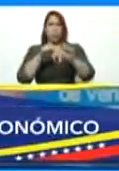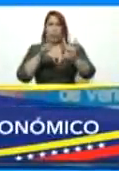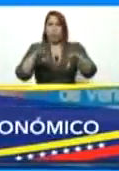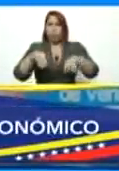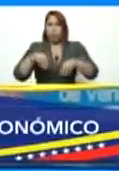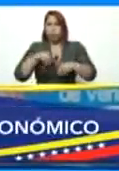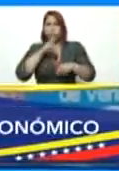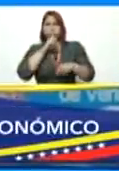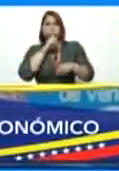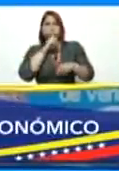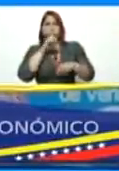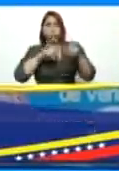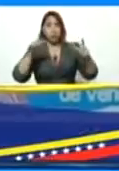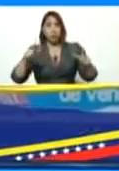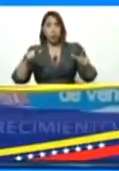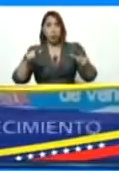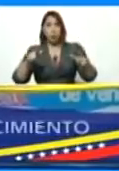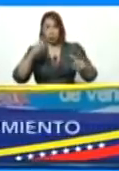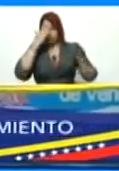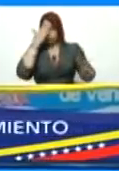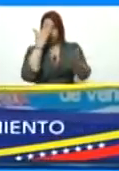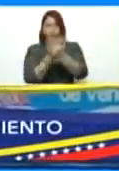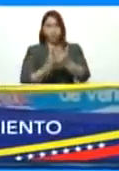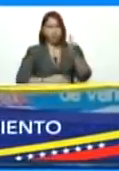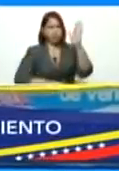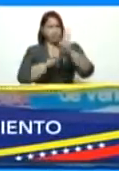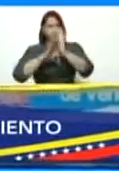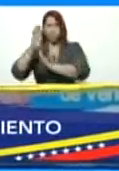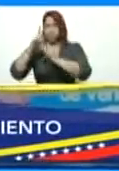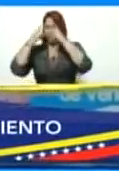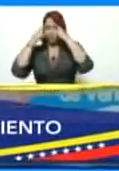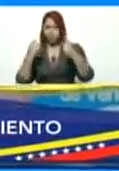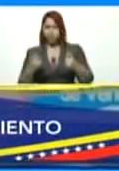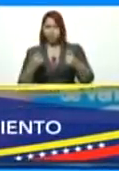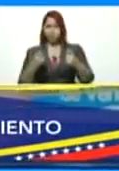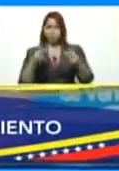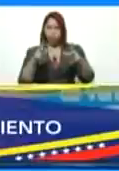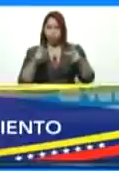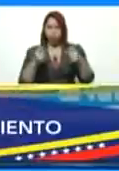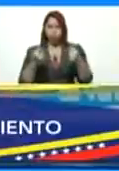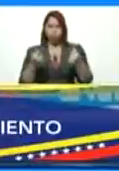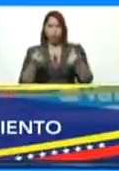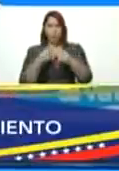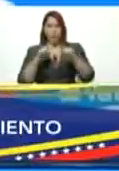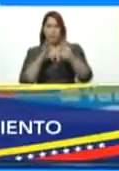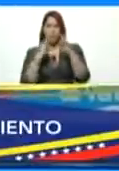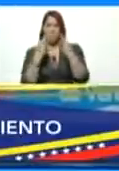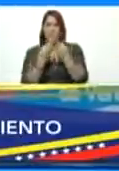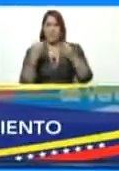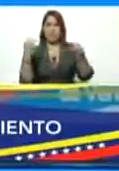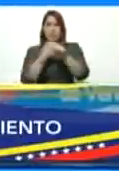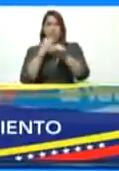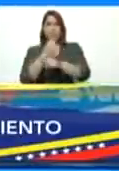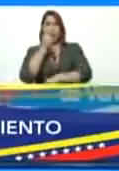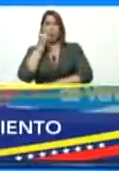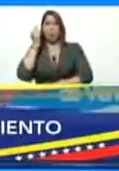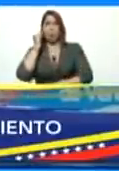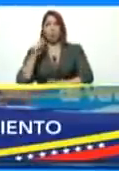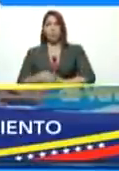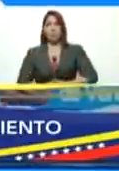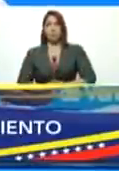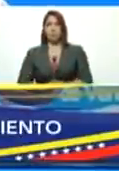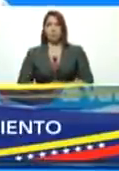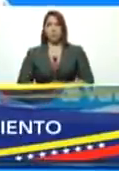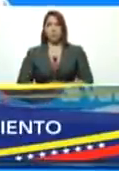la gente se puso a emprender y a generar ingresos para su familia los trabajadores y trabajadoras